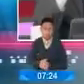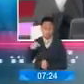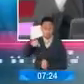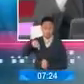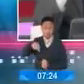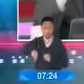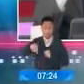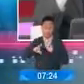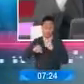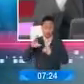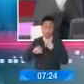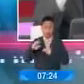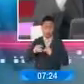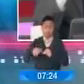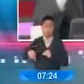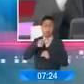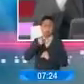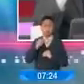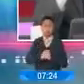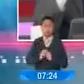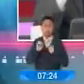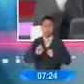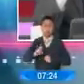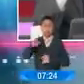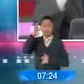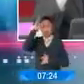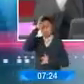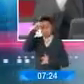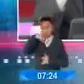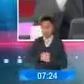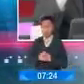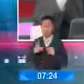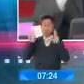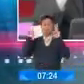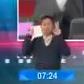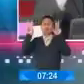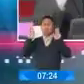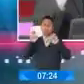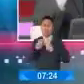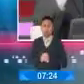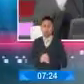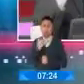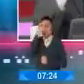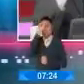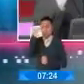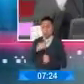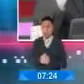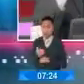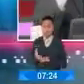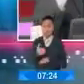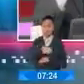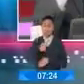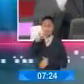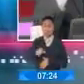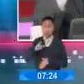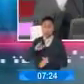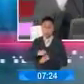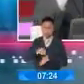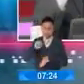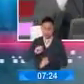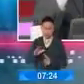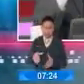se han dado por llamar como el reparto, yo lo digo siempre entre comillas, porque creo que detrás hay un relato que oculta a los verdaderos